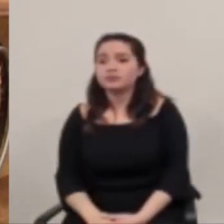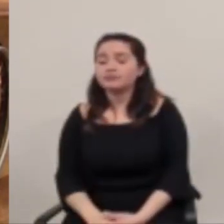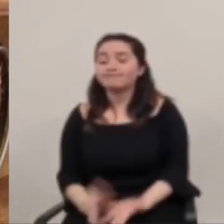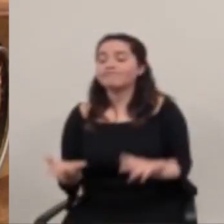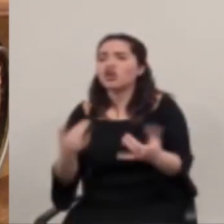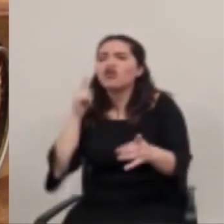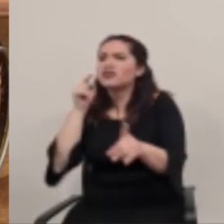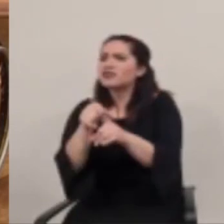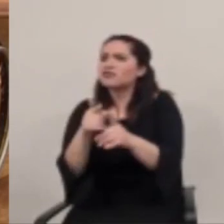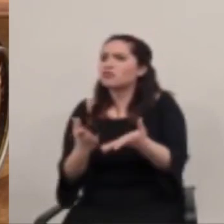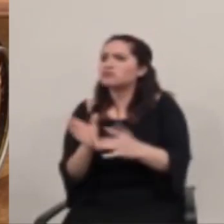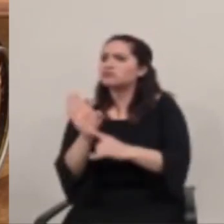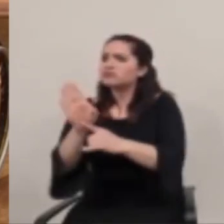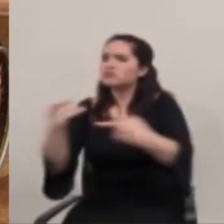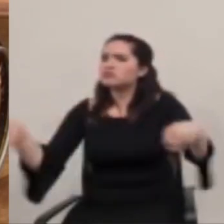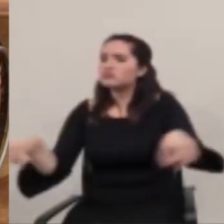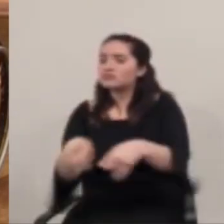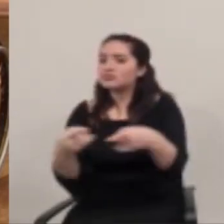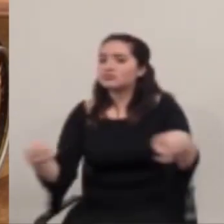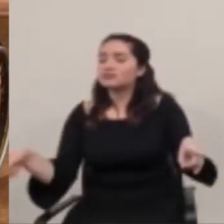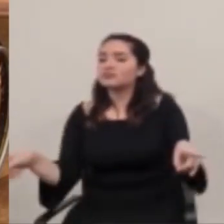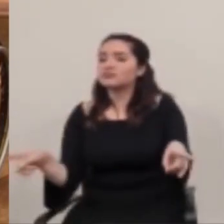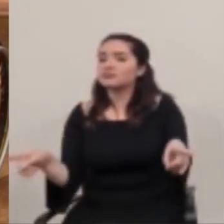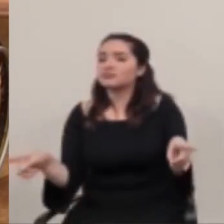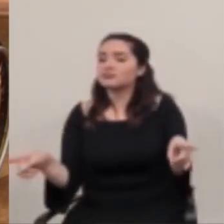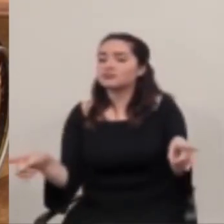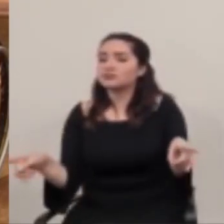es que probablemente en la familia de él,